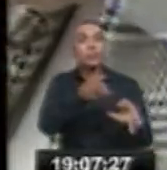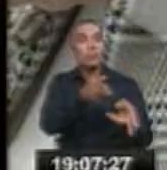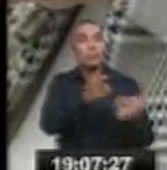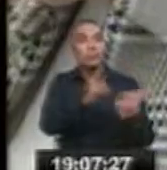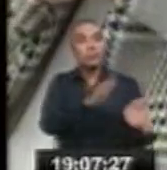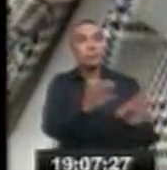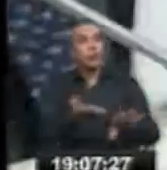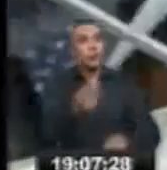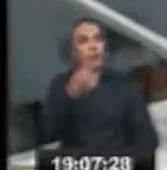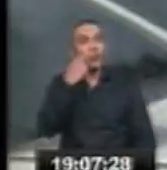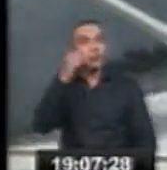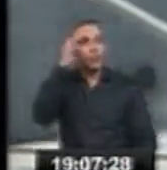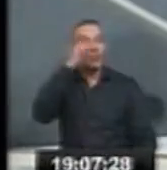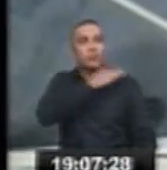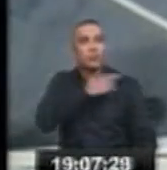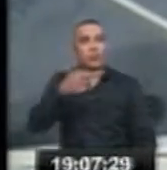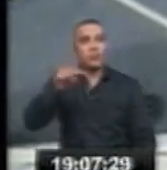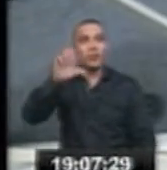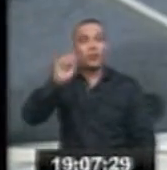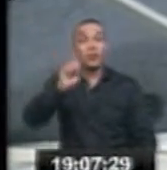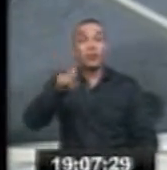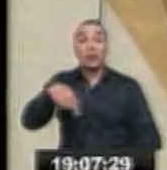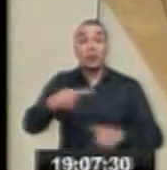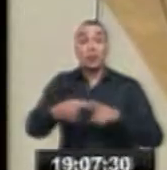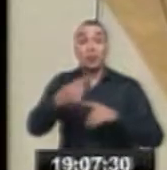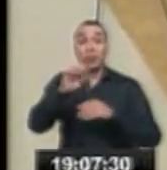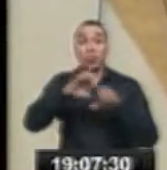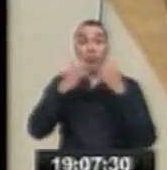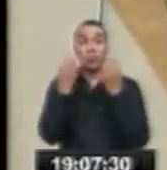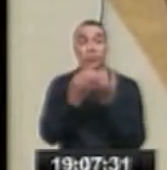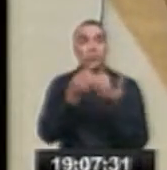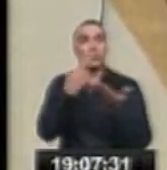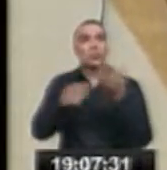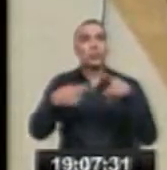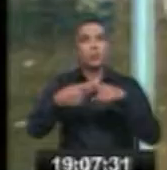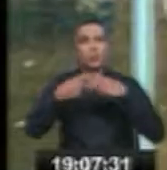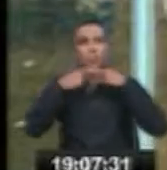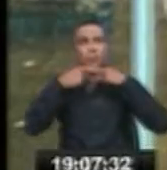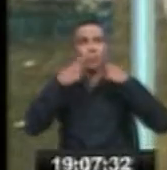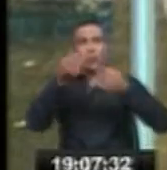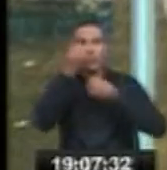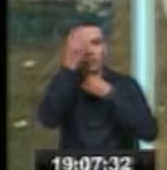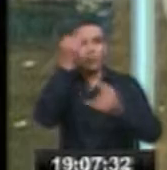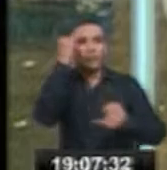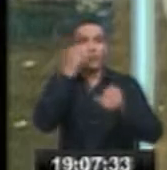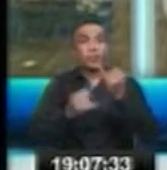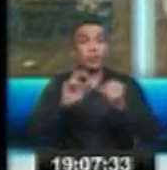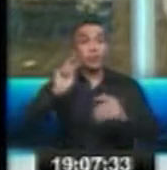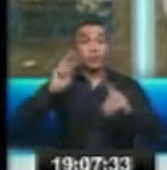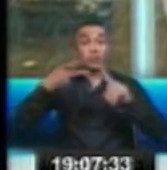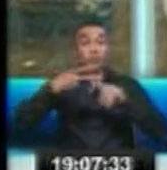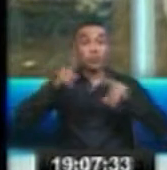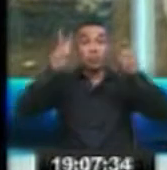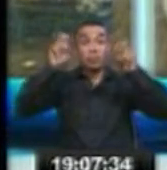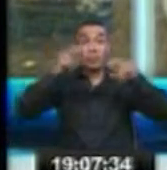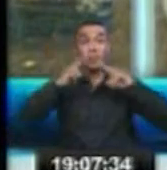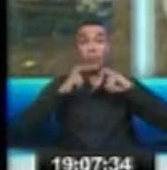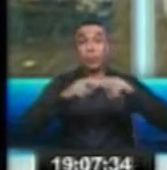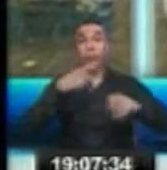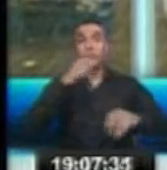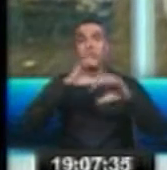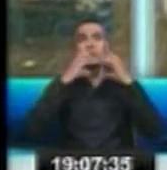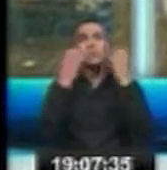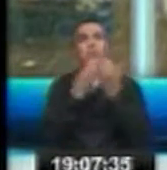El próximo 12 de octubre la comisión presentará al país el informe final. La segunda fase de la investigación, según la comisión, será